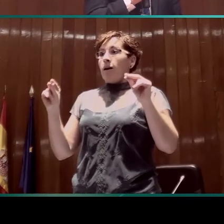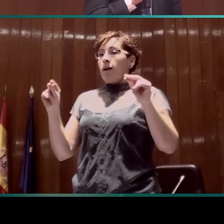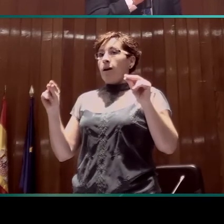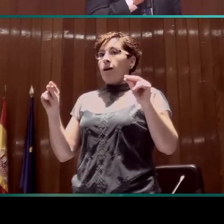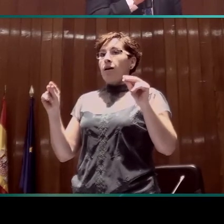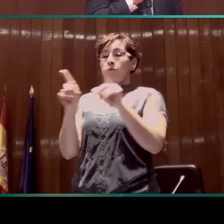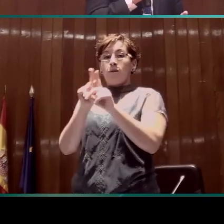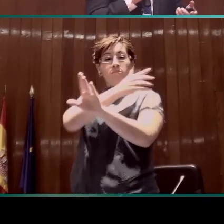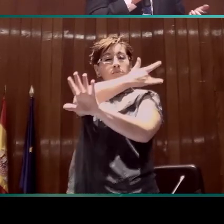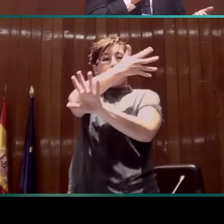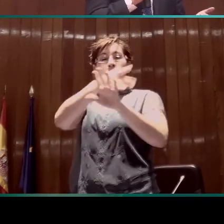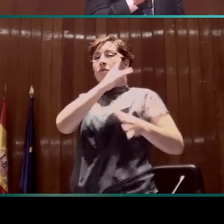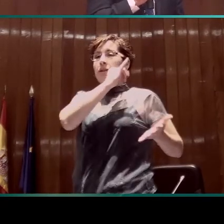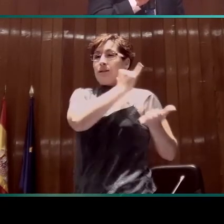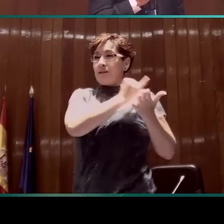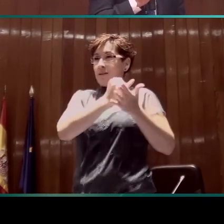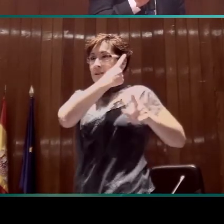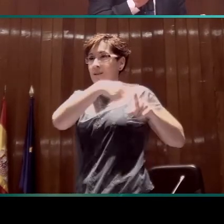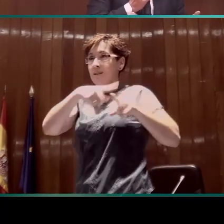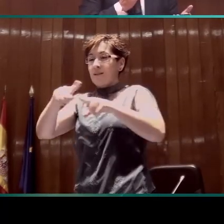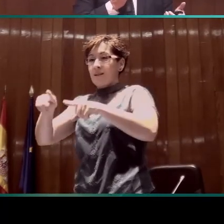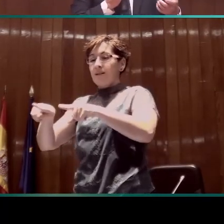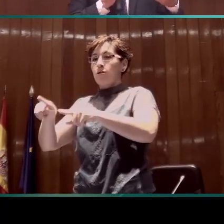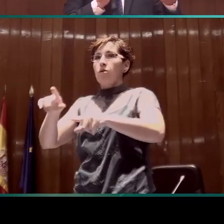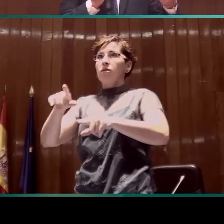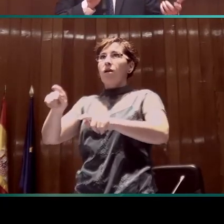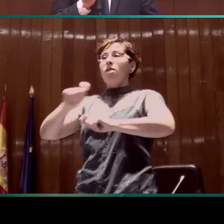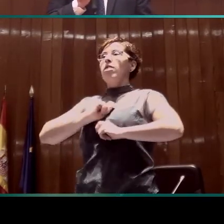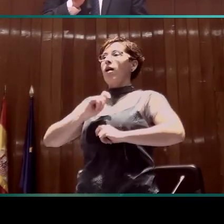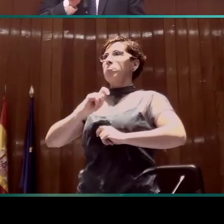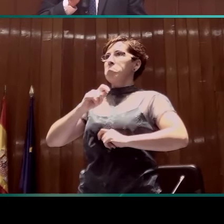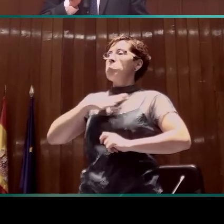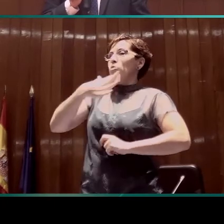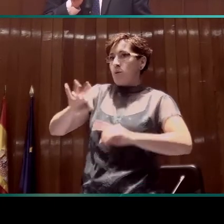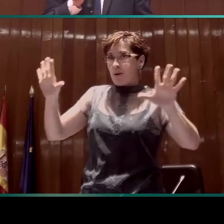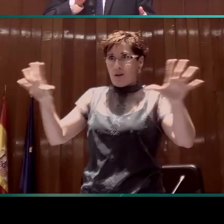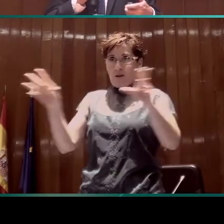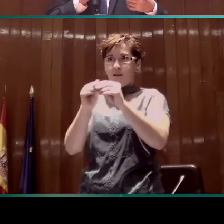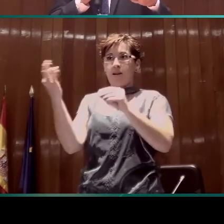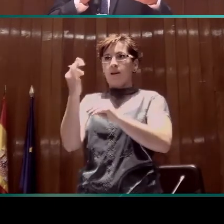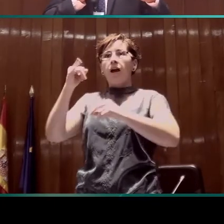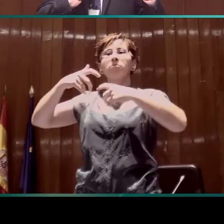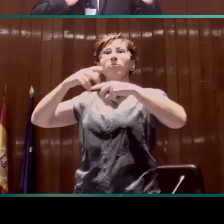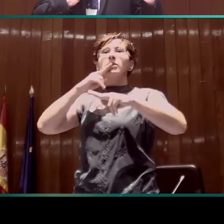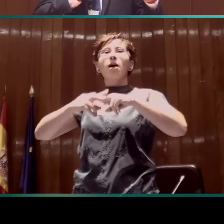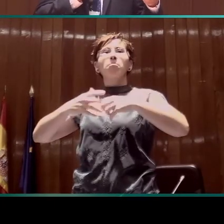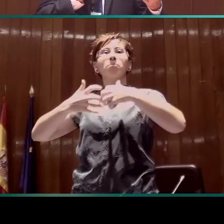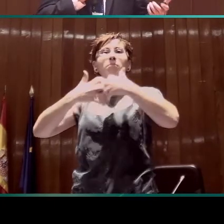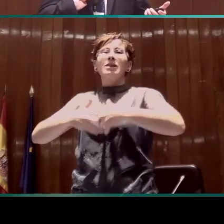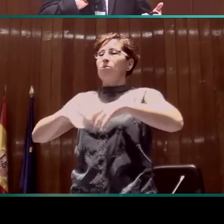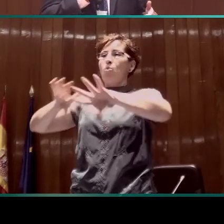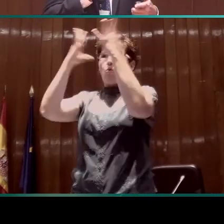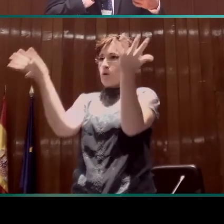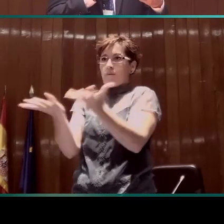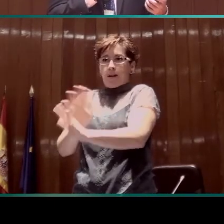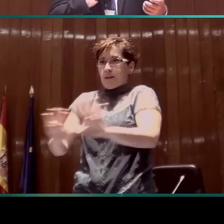distintos experimentos nos puede permitir concluir que existen mecanismos universales, que las lenguas